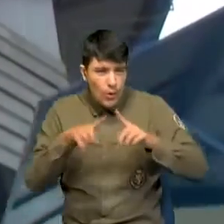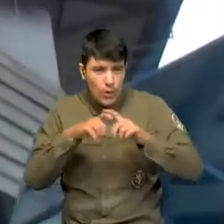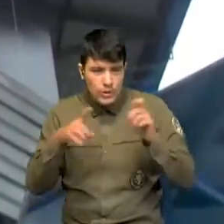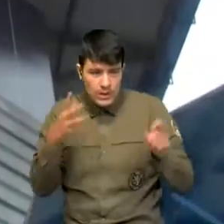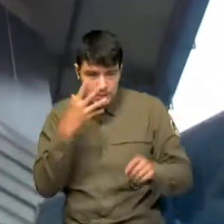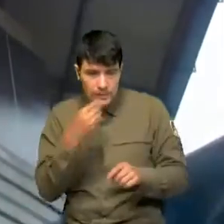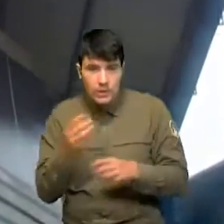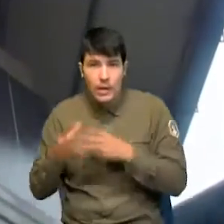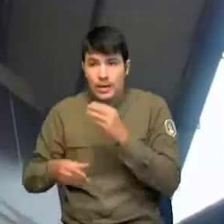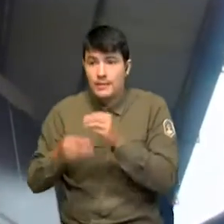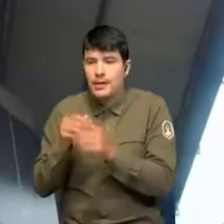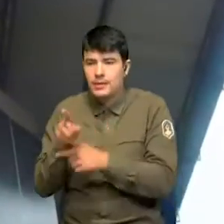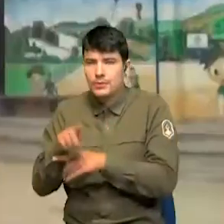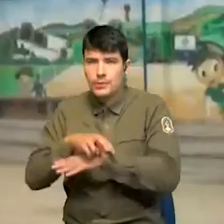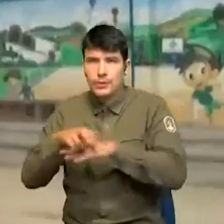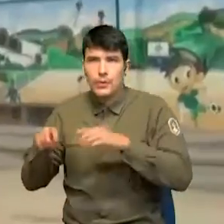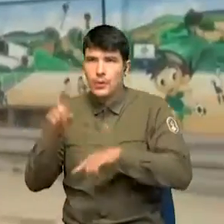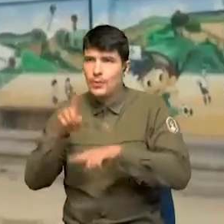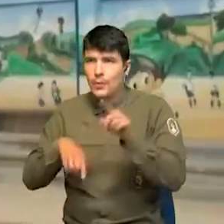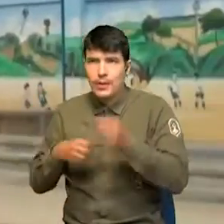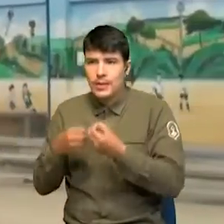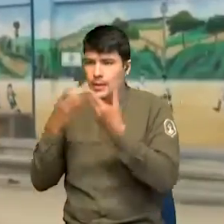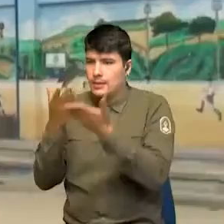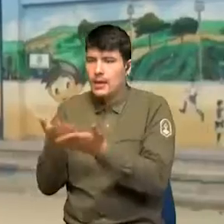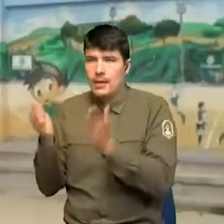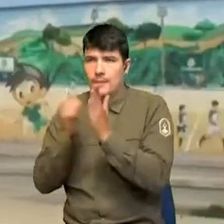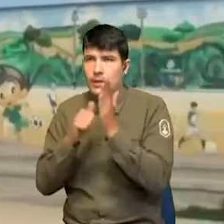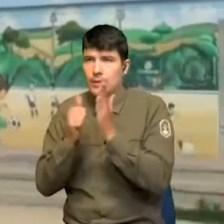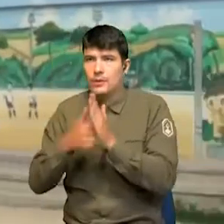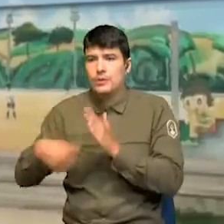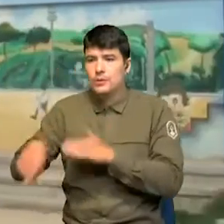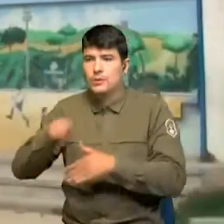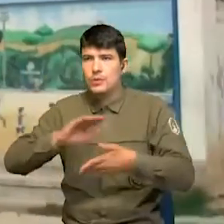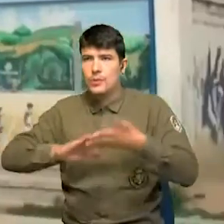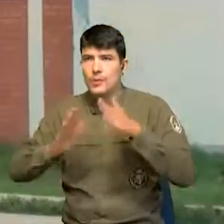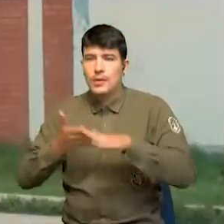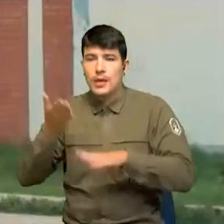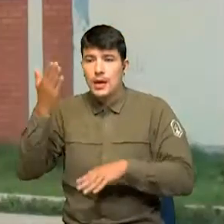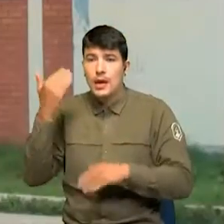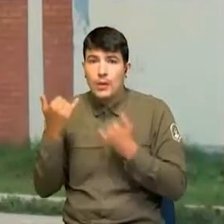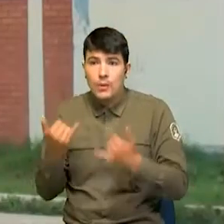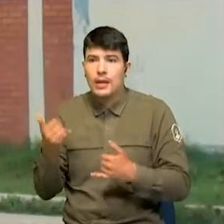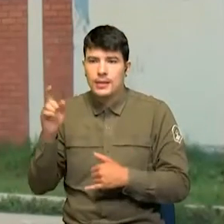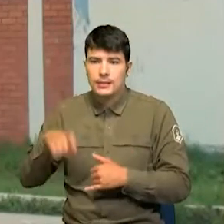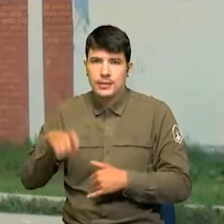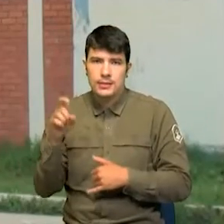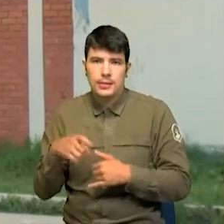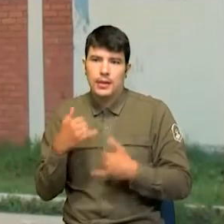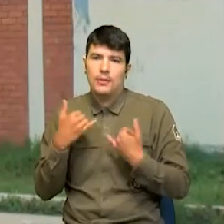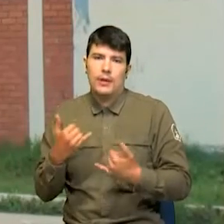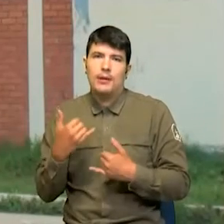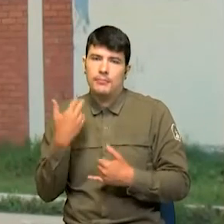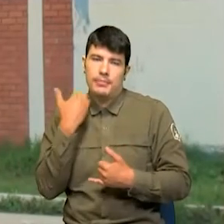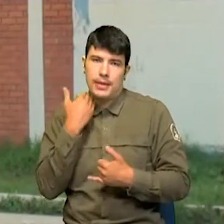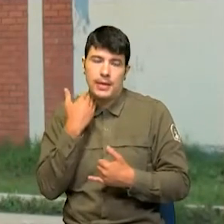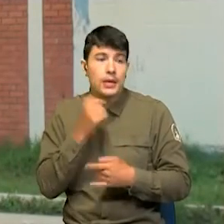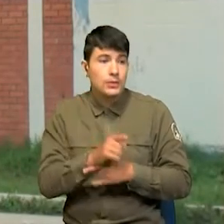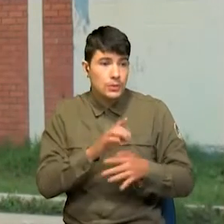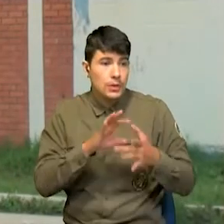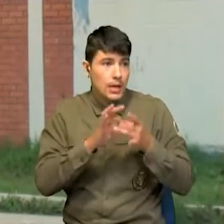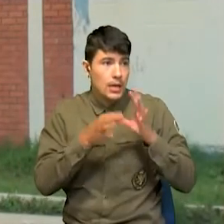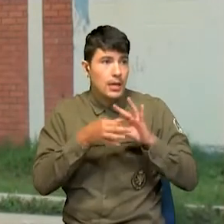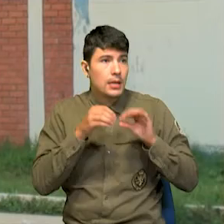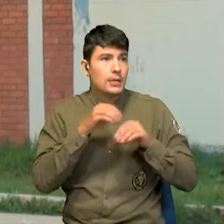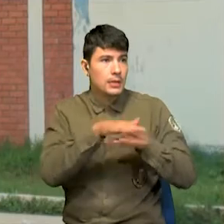suma ahora este hurto que imposibilitó entregar este material a las comunidades que lo requerían. A través de las redes sociales, la comunidad se ha